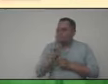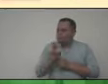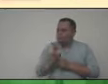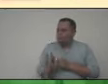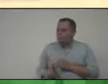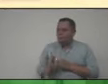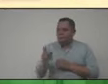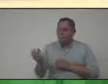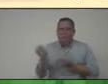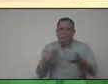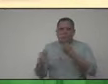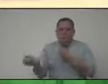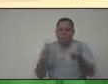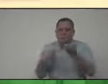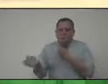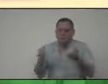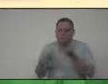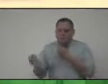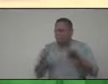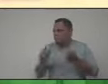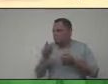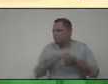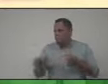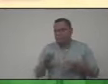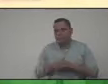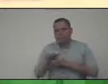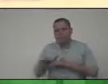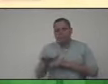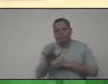consultas que nos creó la pospandemia,